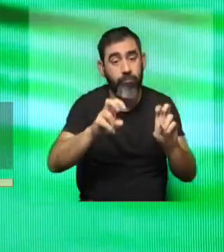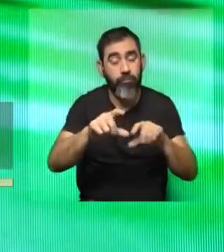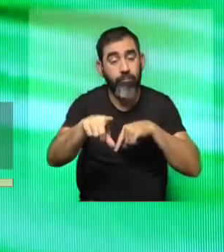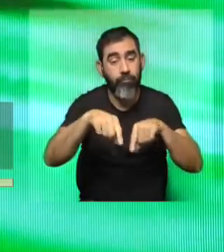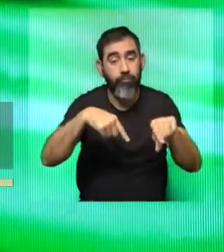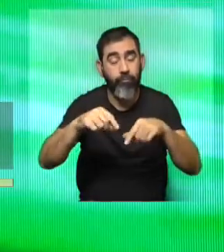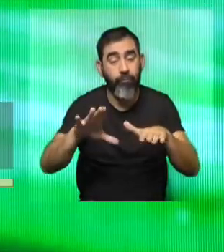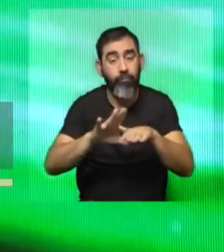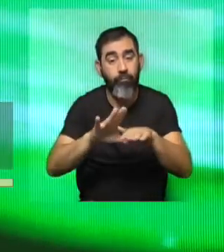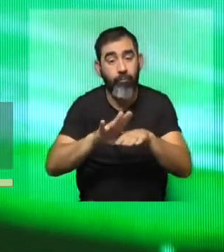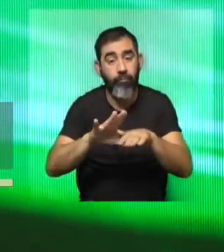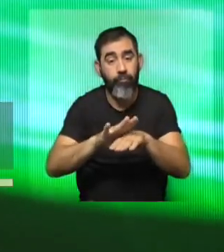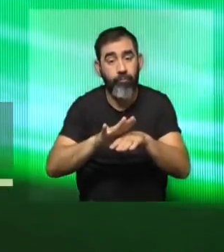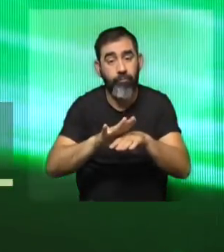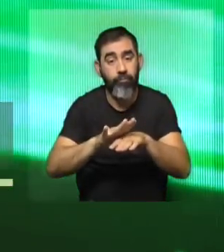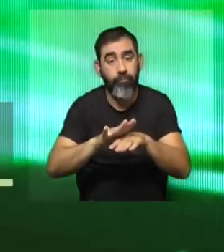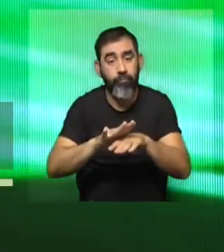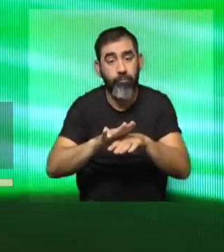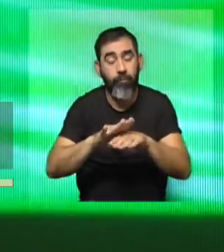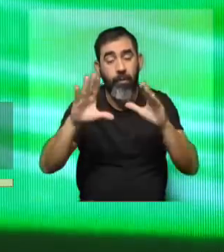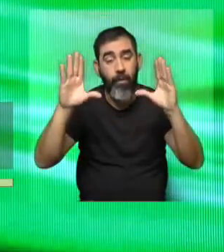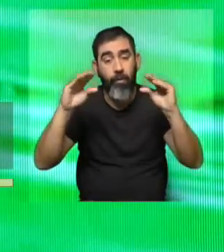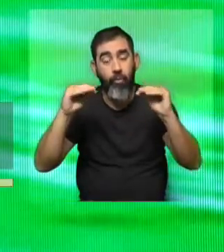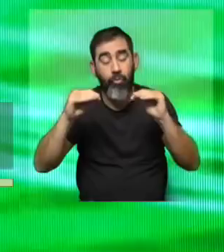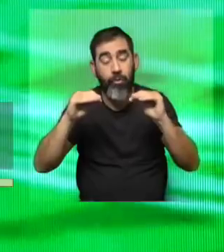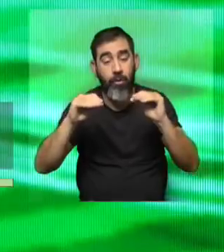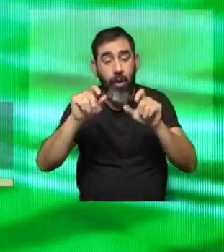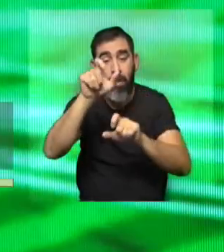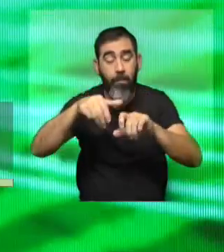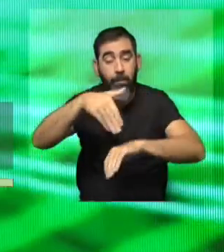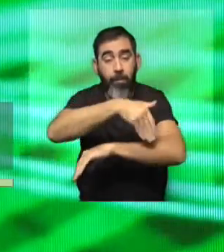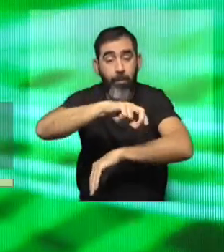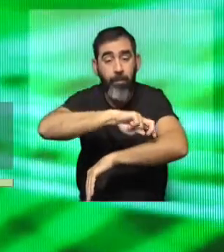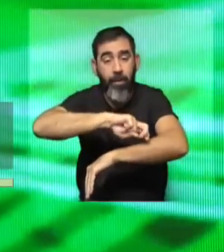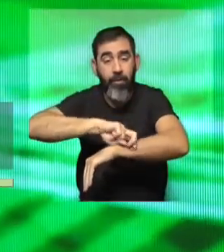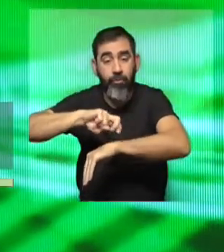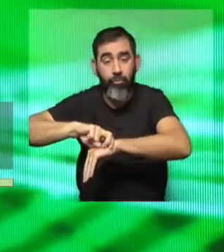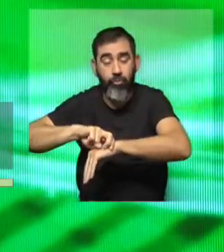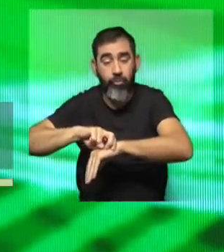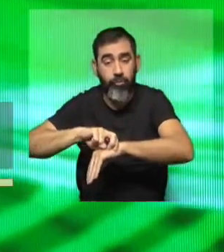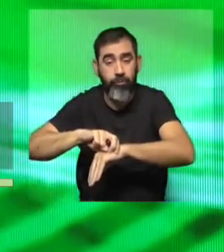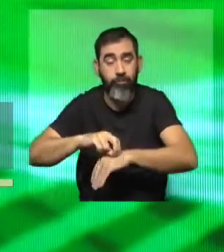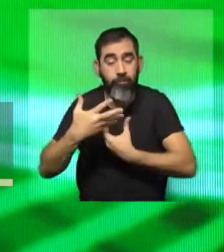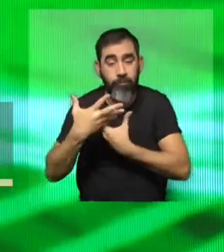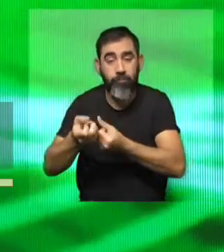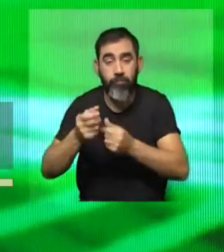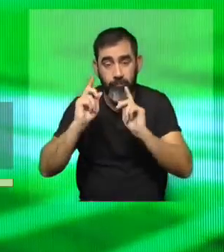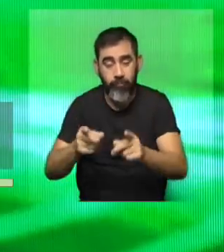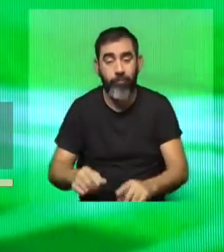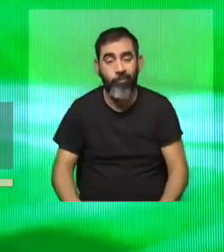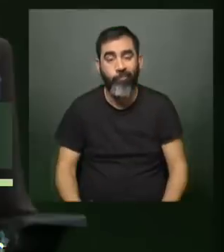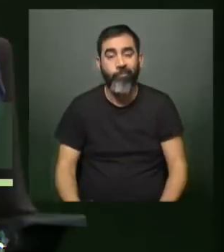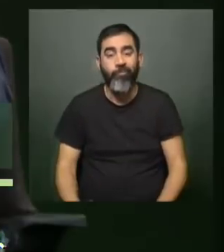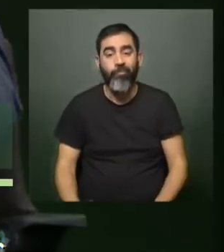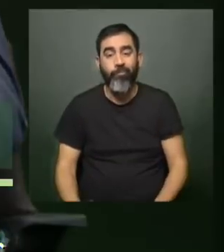coordinación con el mies este haciendo operativos de noche en levantando gente situación de calle y dando una mano ahí con estas